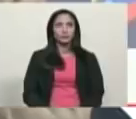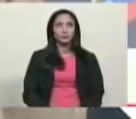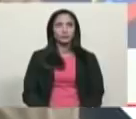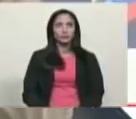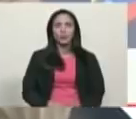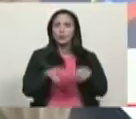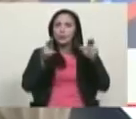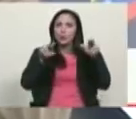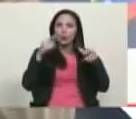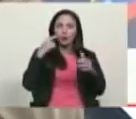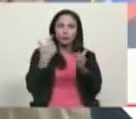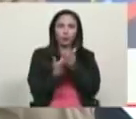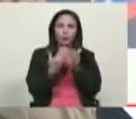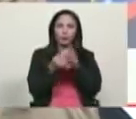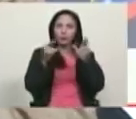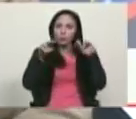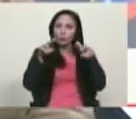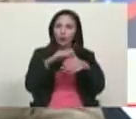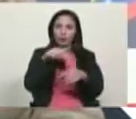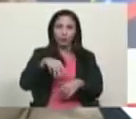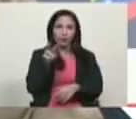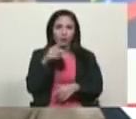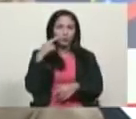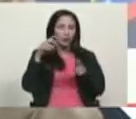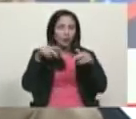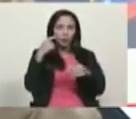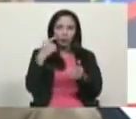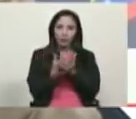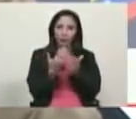Nunca Venezuela había visto